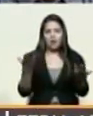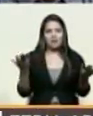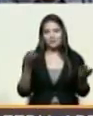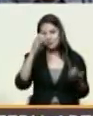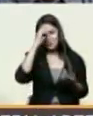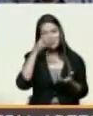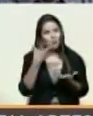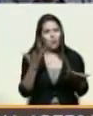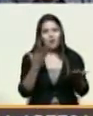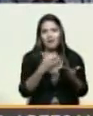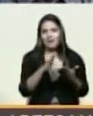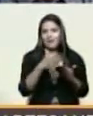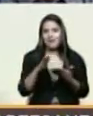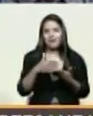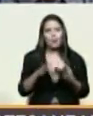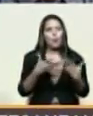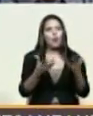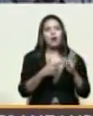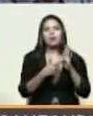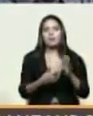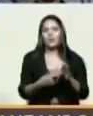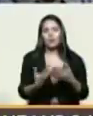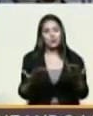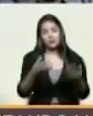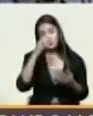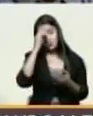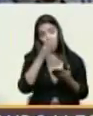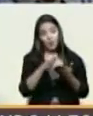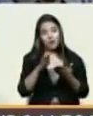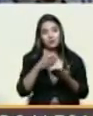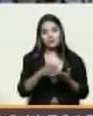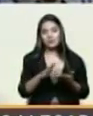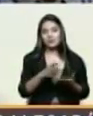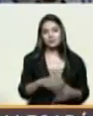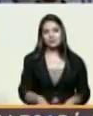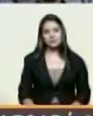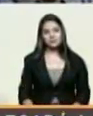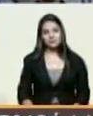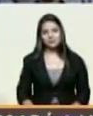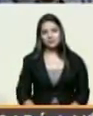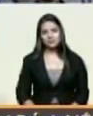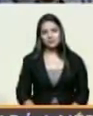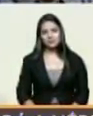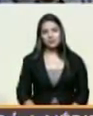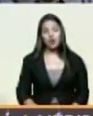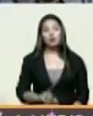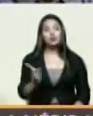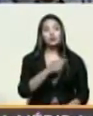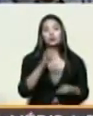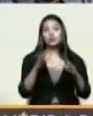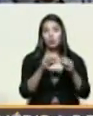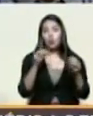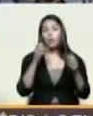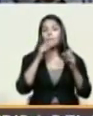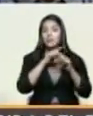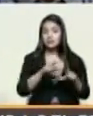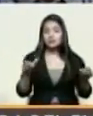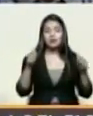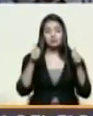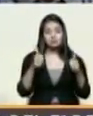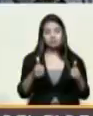llama? ¿Cuál pongo? Sino cuál elimino, cuál no pongo, porque todos tienen un